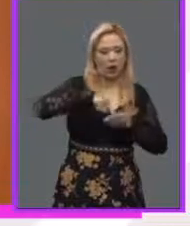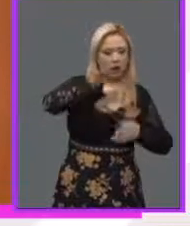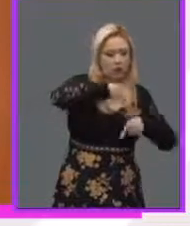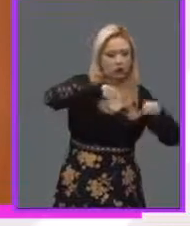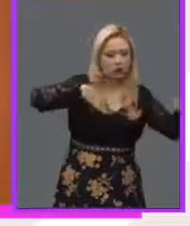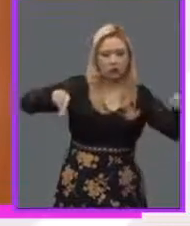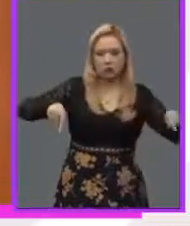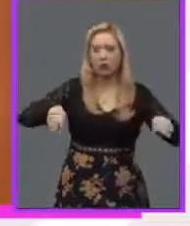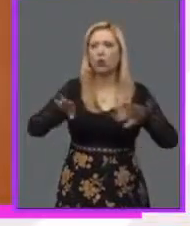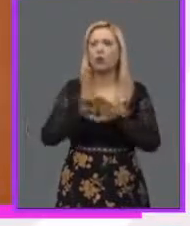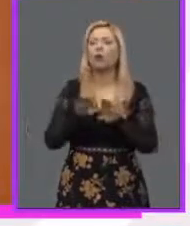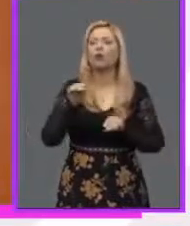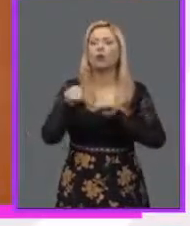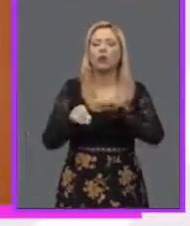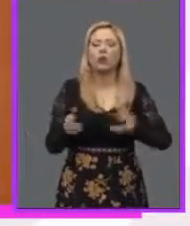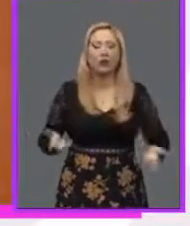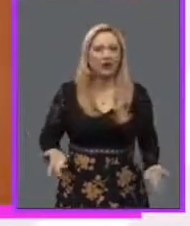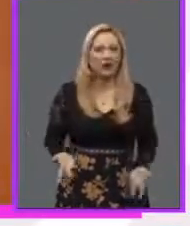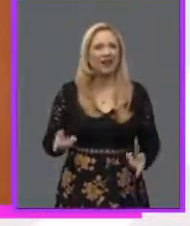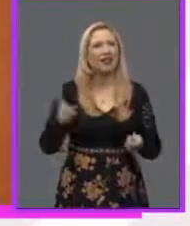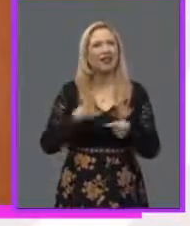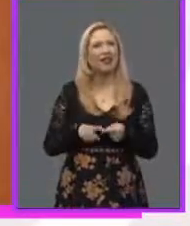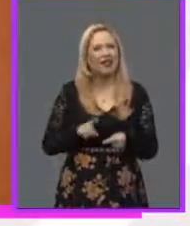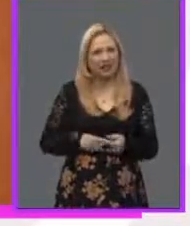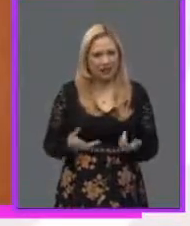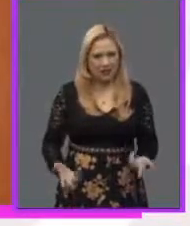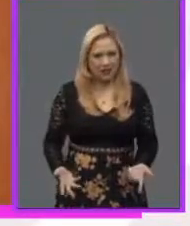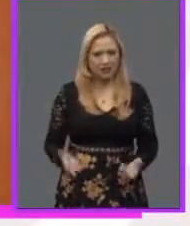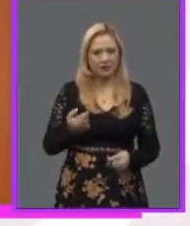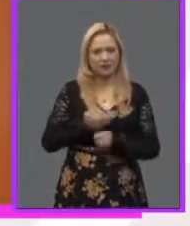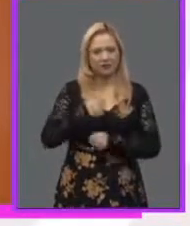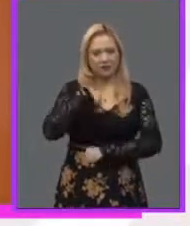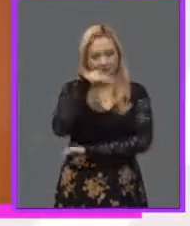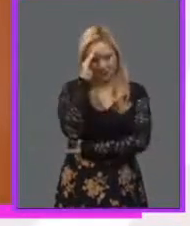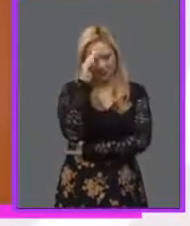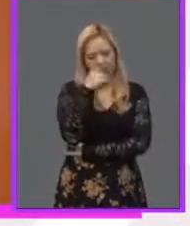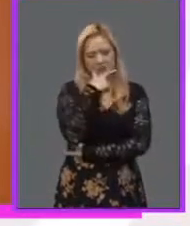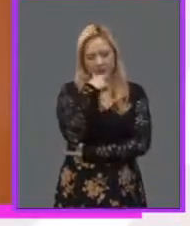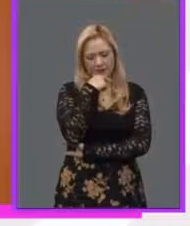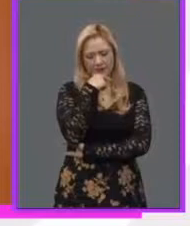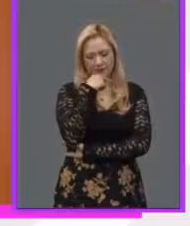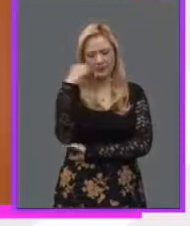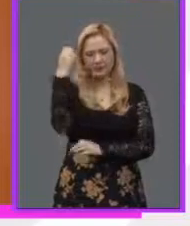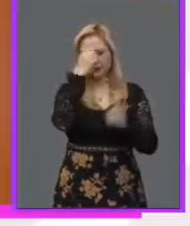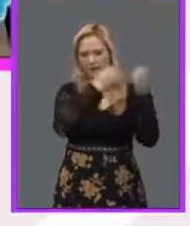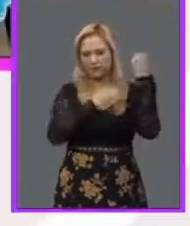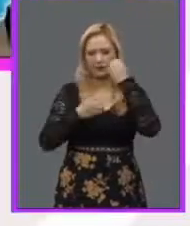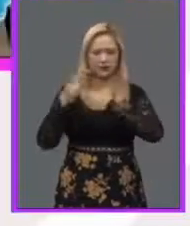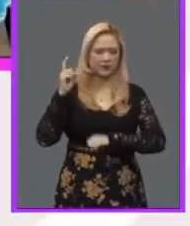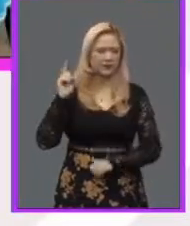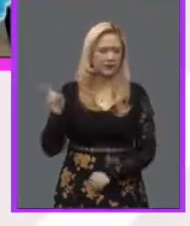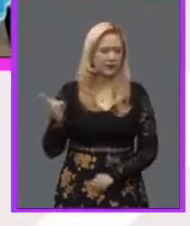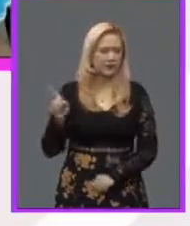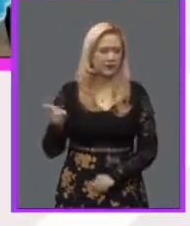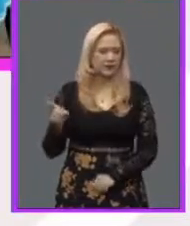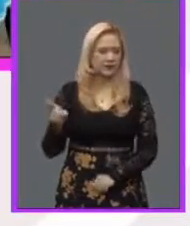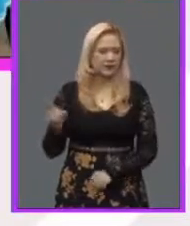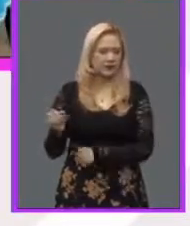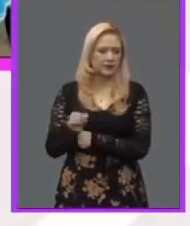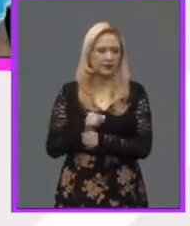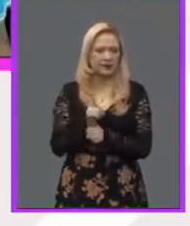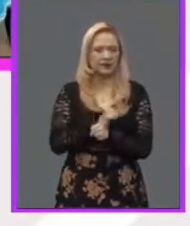está diseñado ese espacio, ¿no? Ahorita también estaba yo pensando, por ejemplo, hay un estudio por ahí que tiene que ver